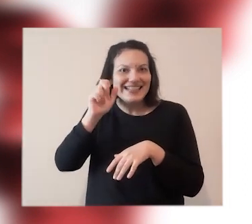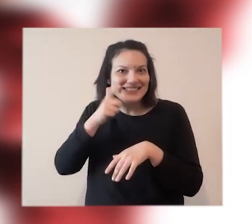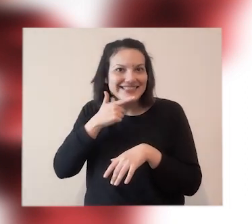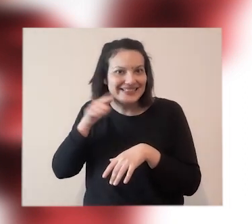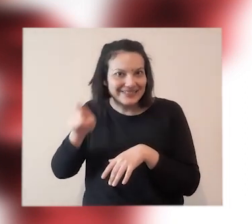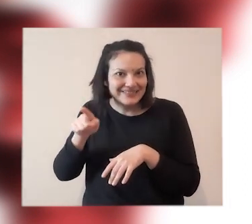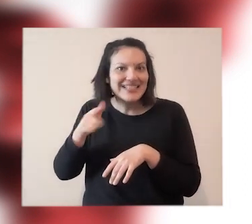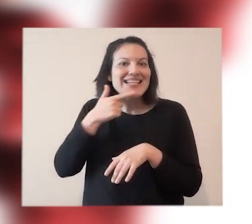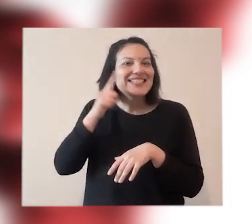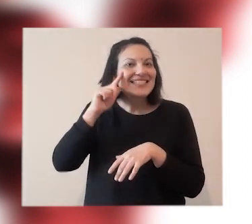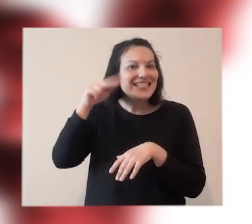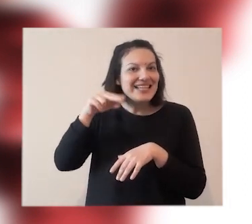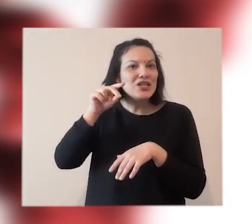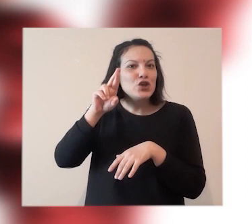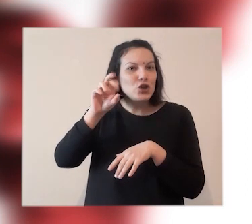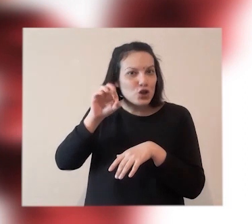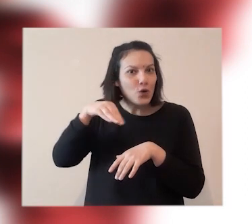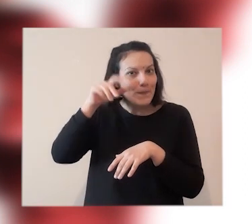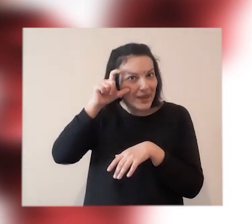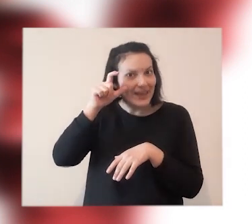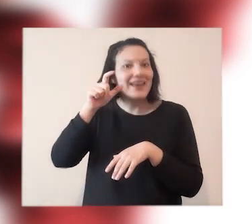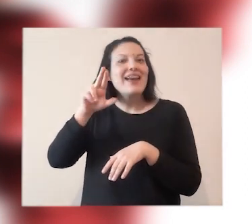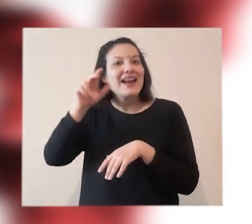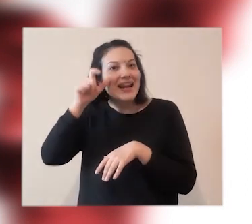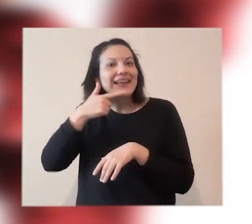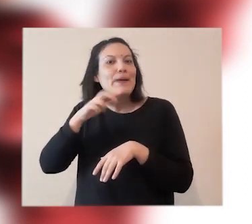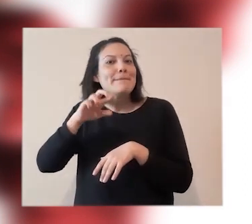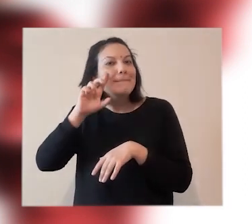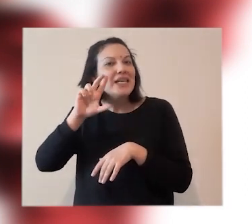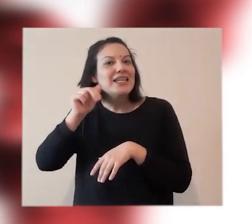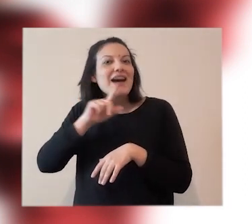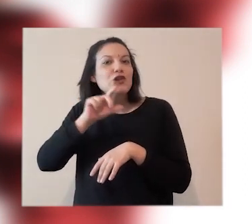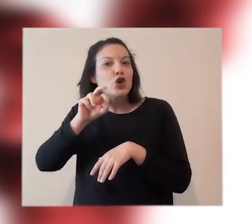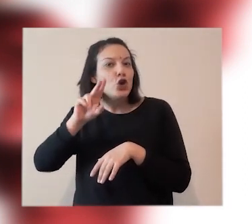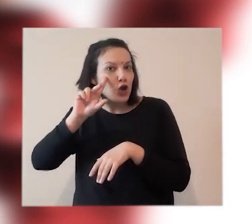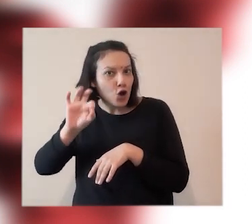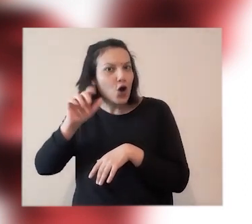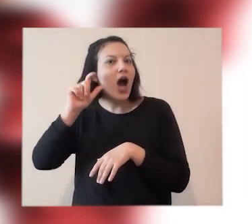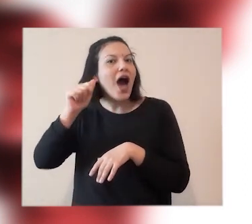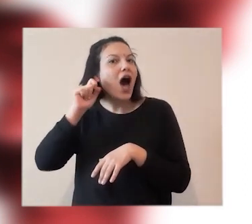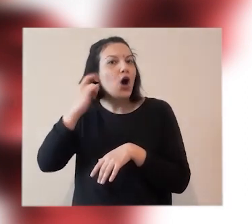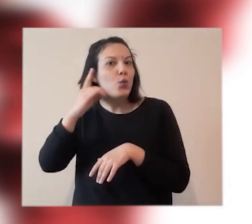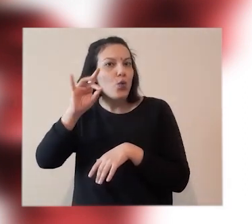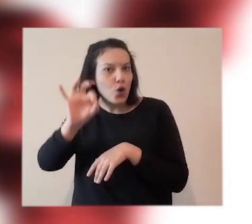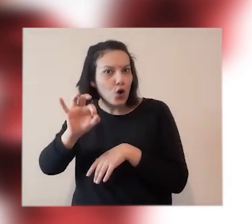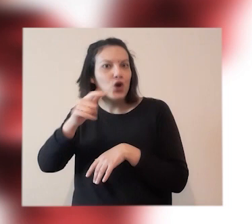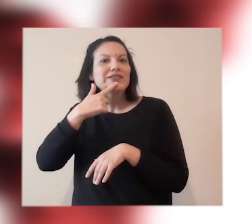se lo mencioné recién, SARS significa eso, síndrome respiratorio agudo severo.